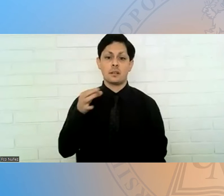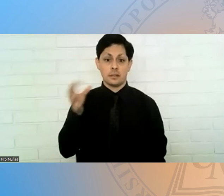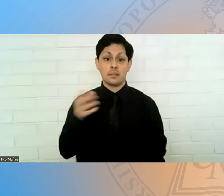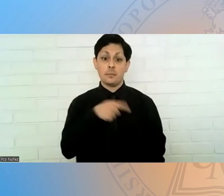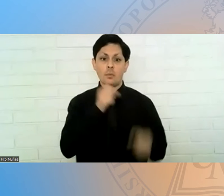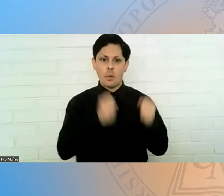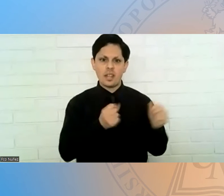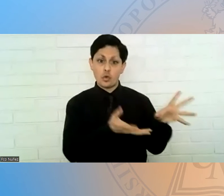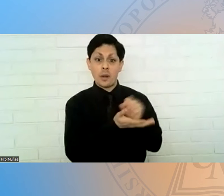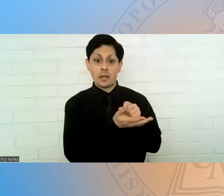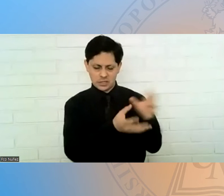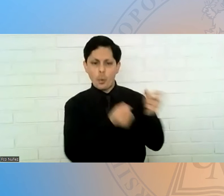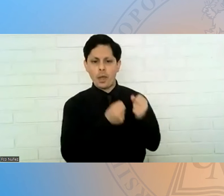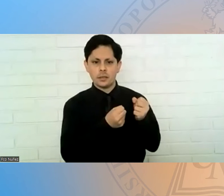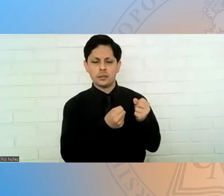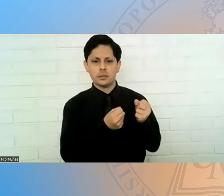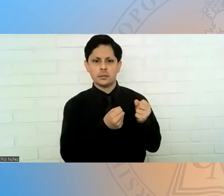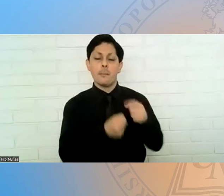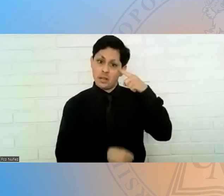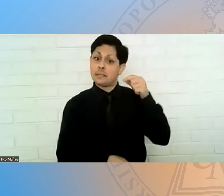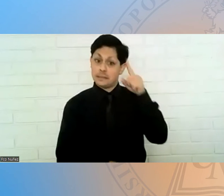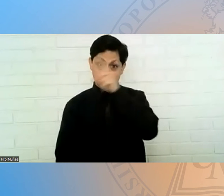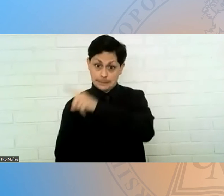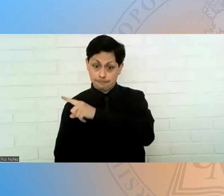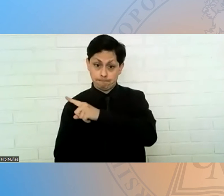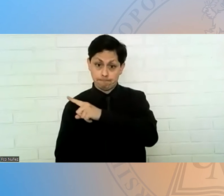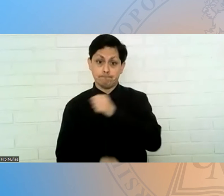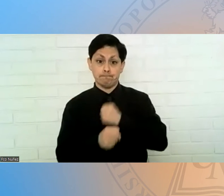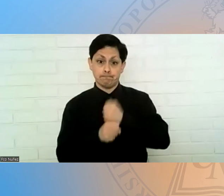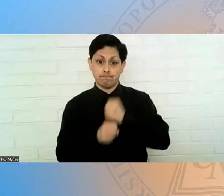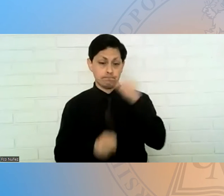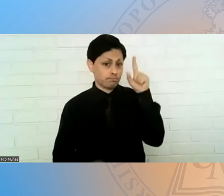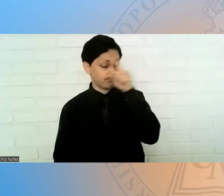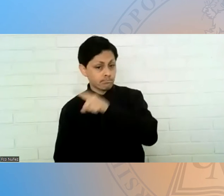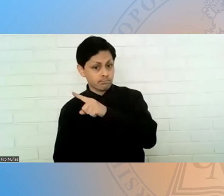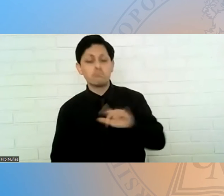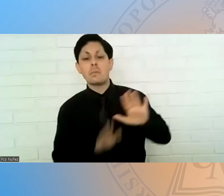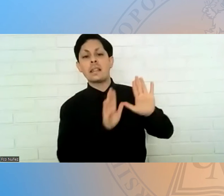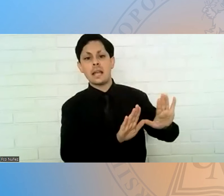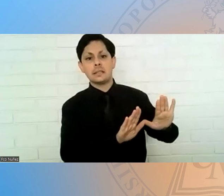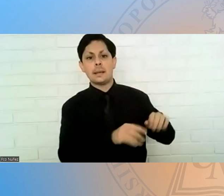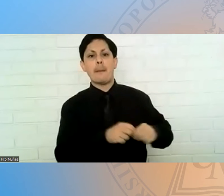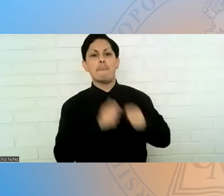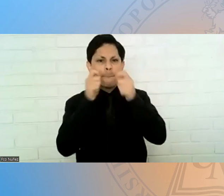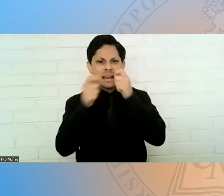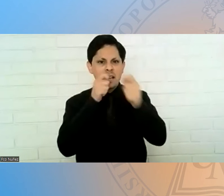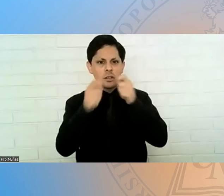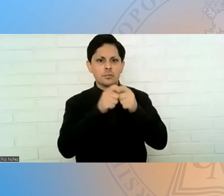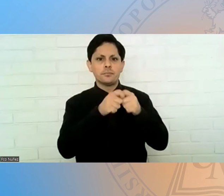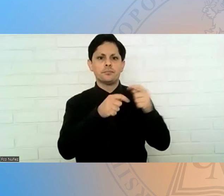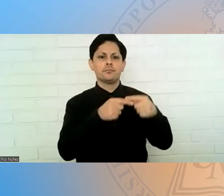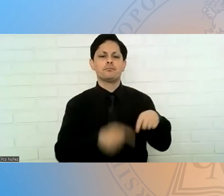recuperar, pero que también es una tarea difícil y que por lo tanto está ahí en peligro de pérdida de